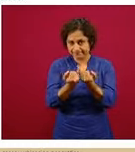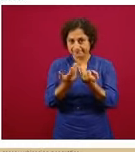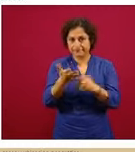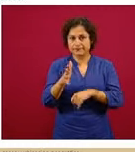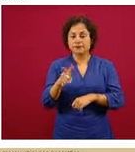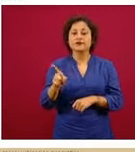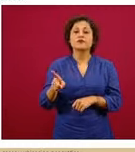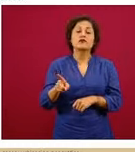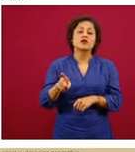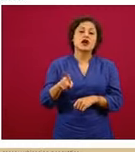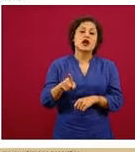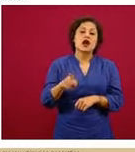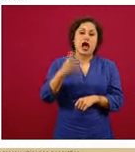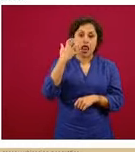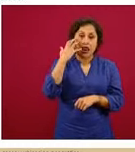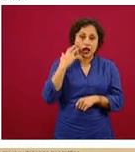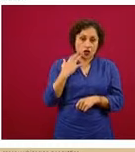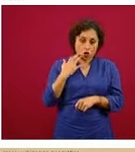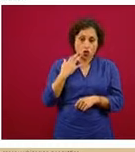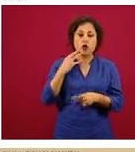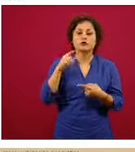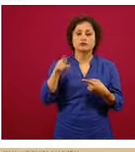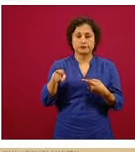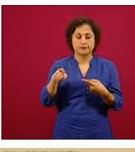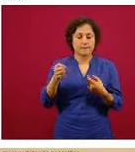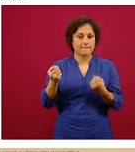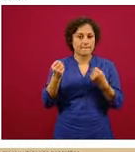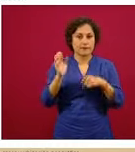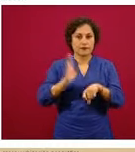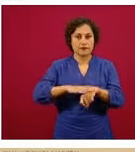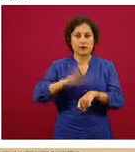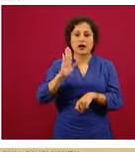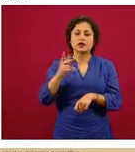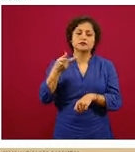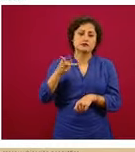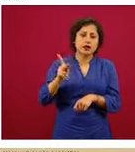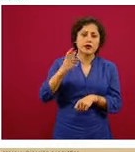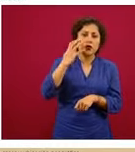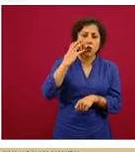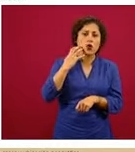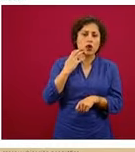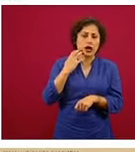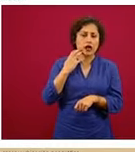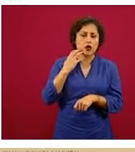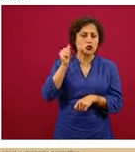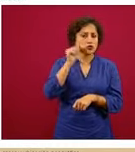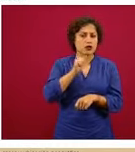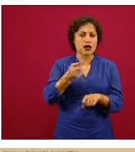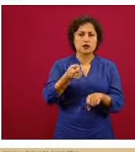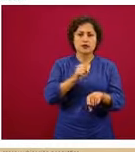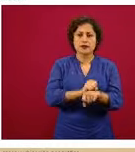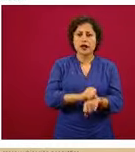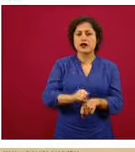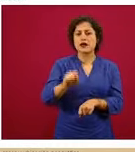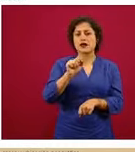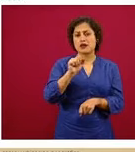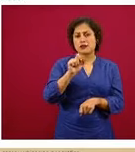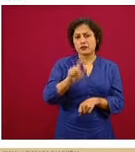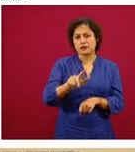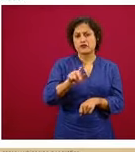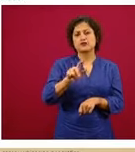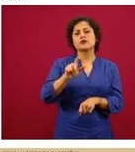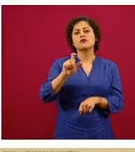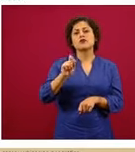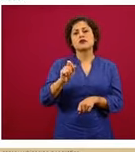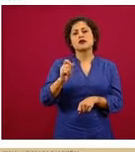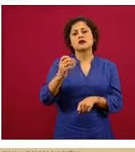León desde un principio, teniendo la mayor intensidad, aunque León es el que ha contribuido desde la semana 28 y más en la 29 con